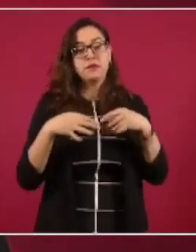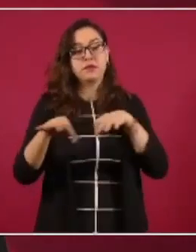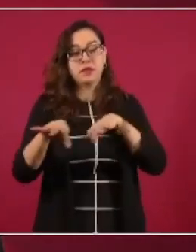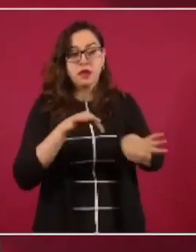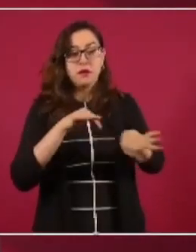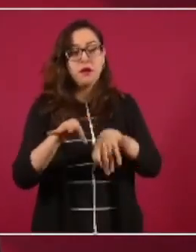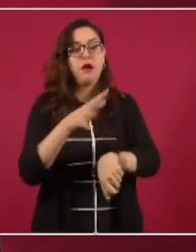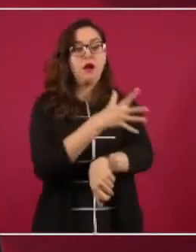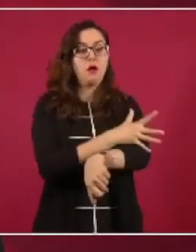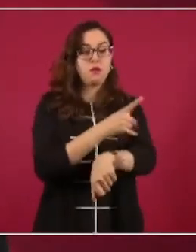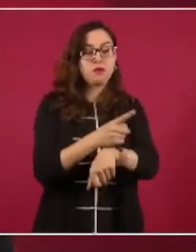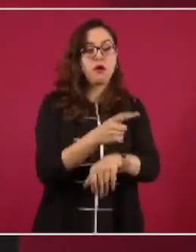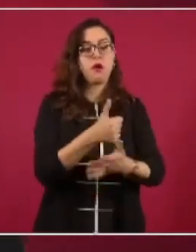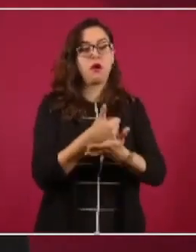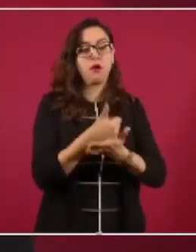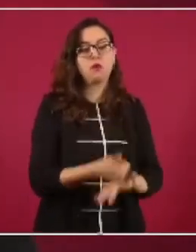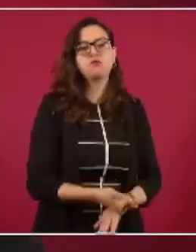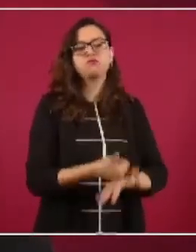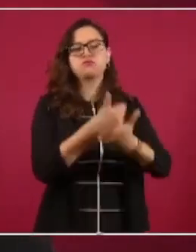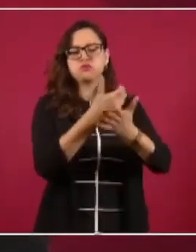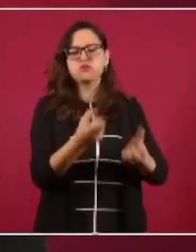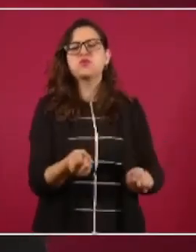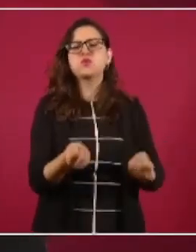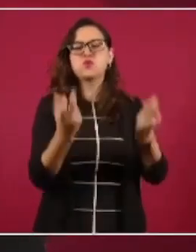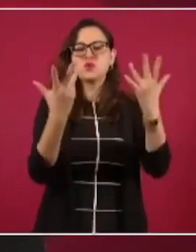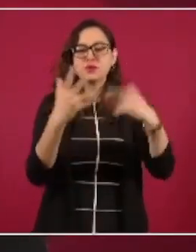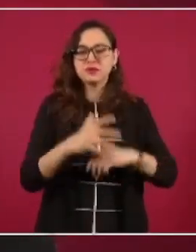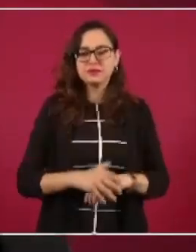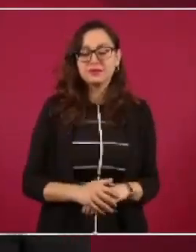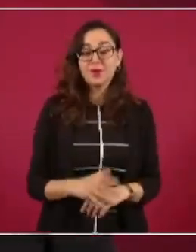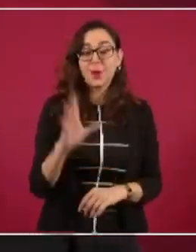ayudan al